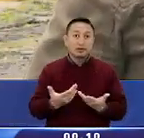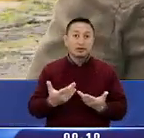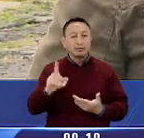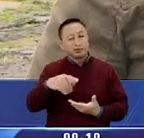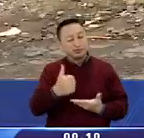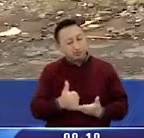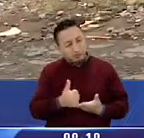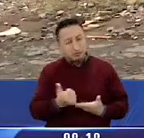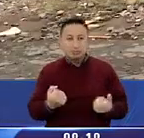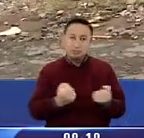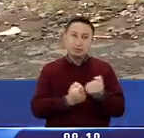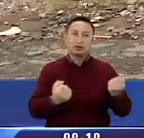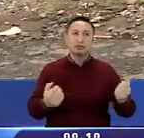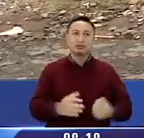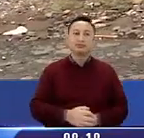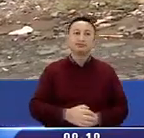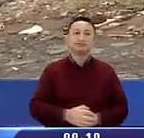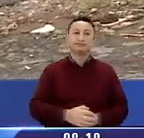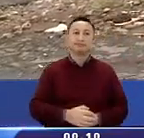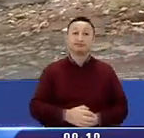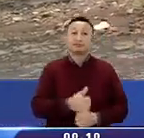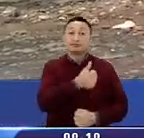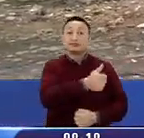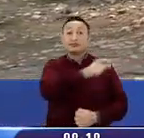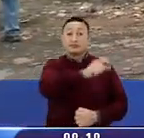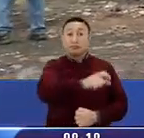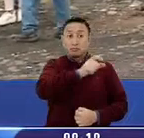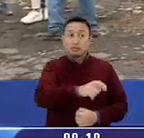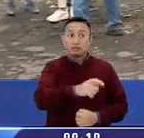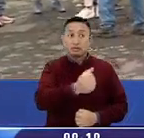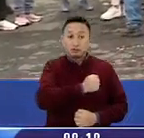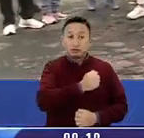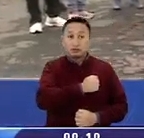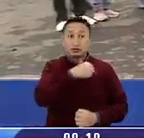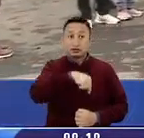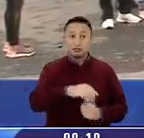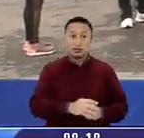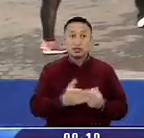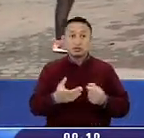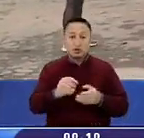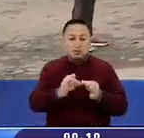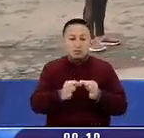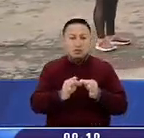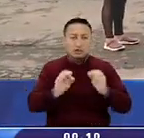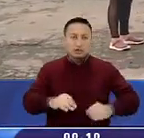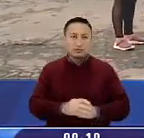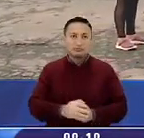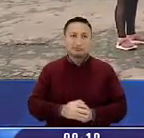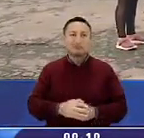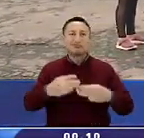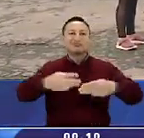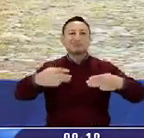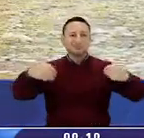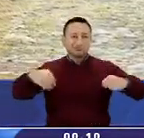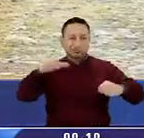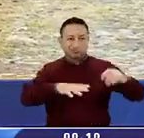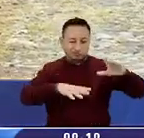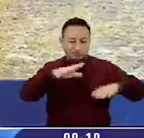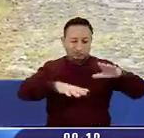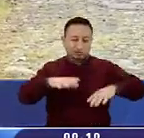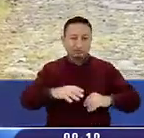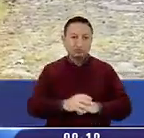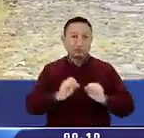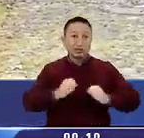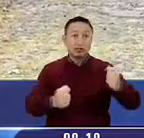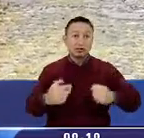que nos apoyen en este sector. Son los mismos habitantes los que de alguna manera han rellenado los baches, utilizan material de todo tipo para que puedan